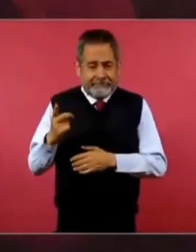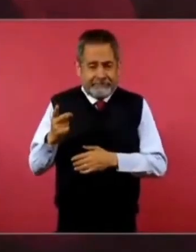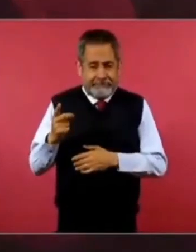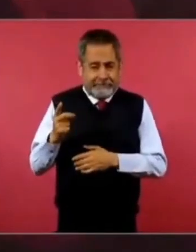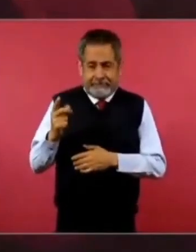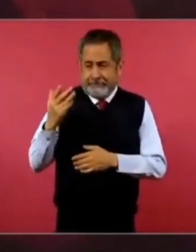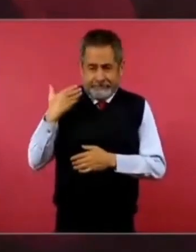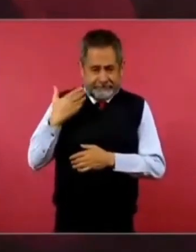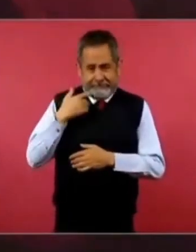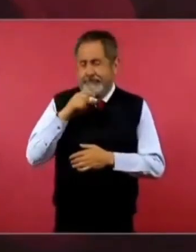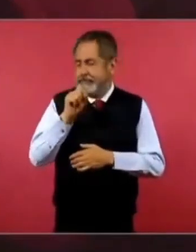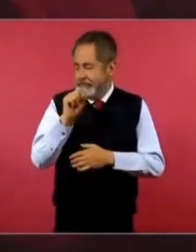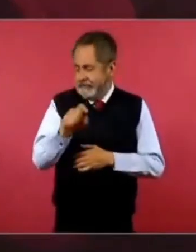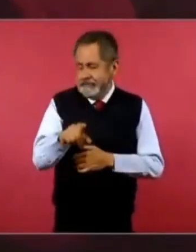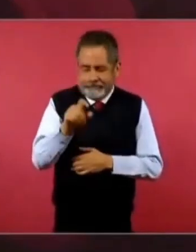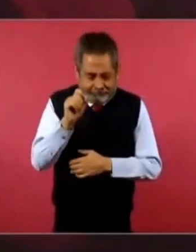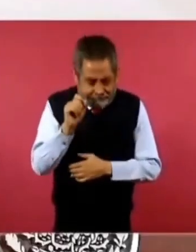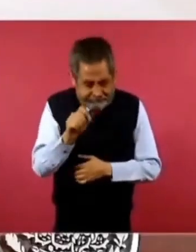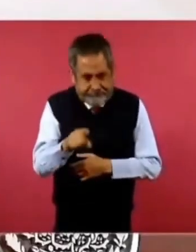por lo mismo,